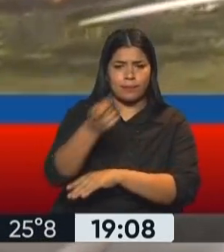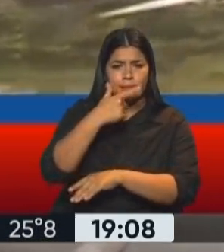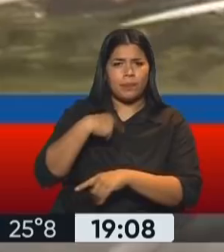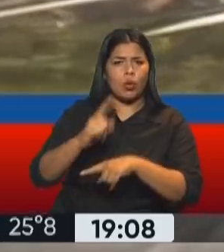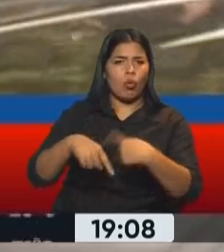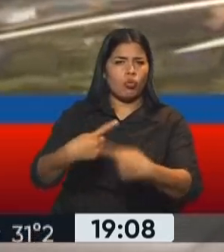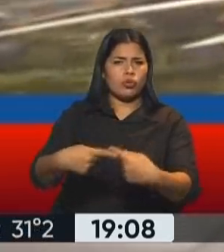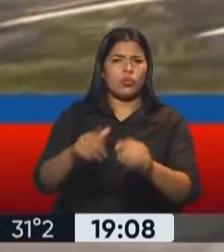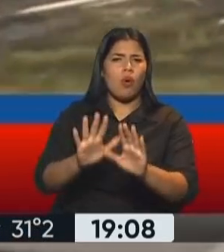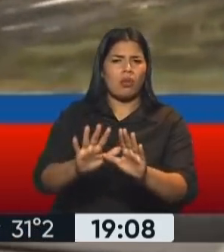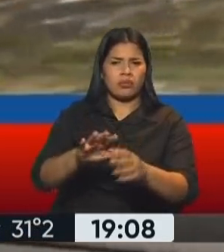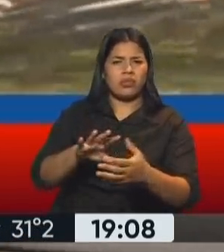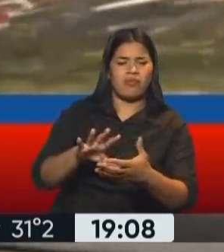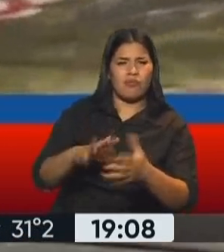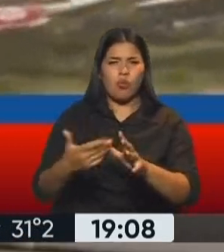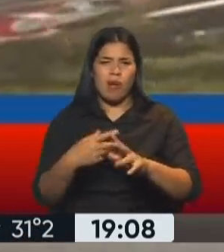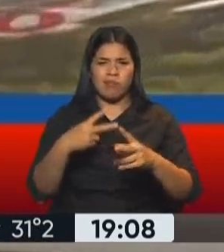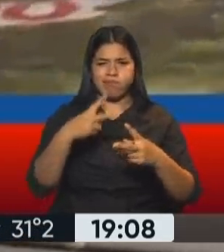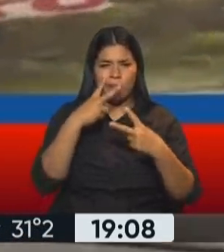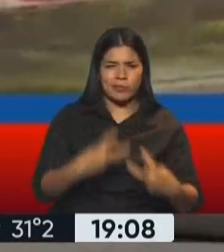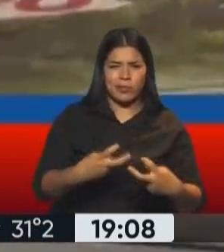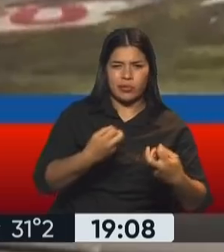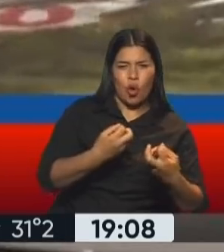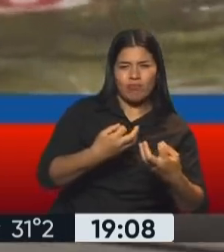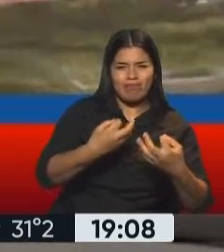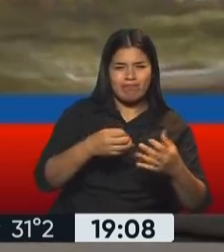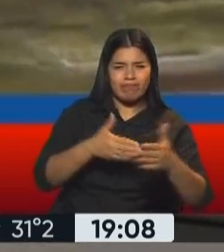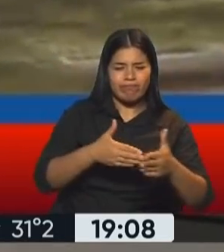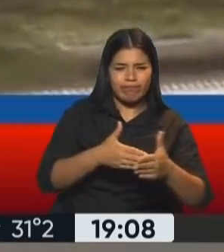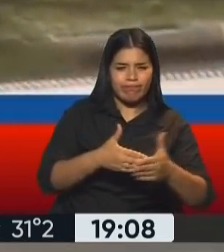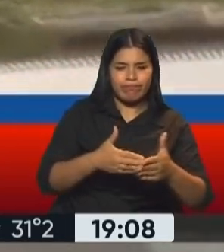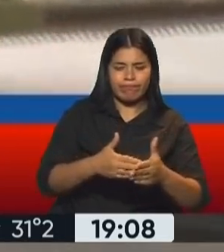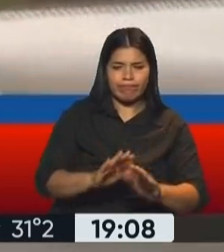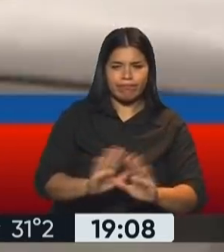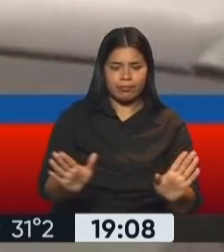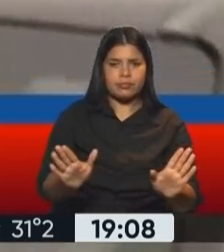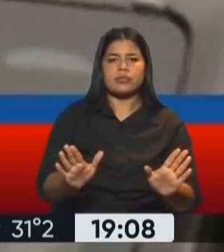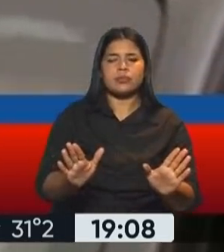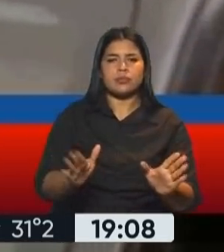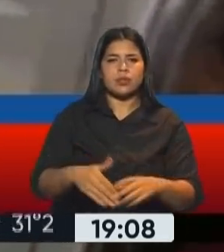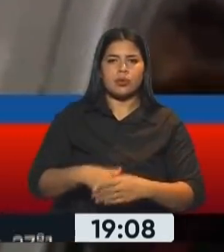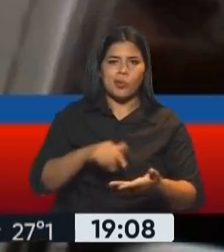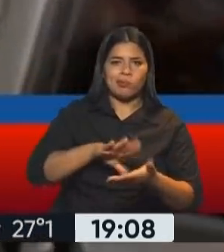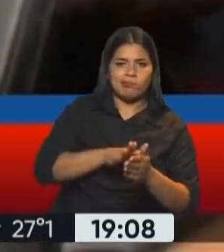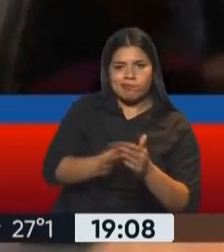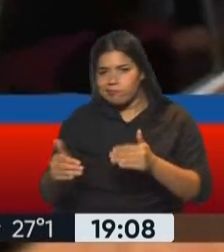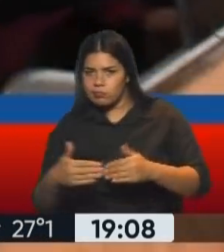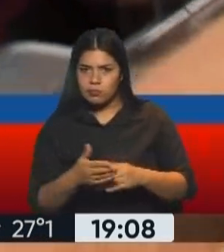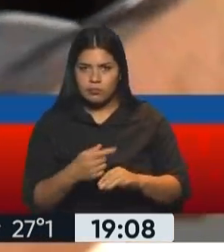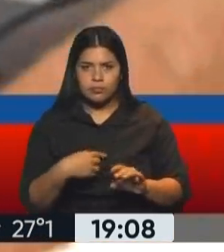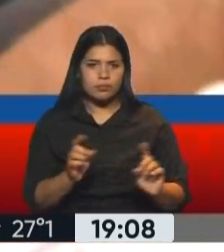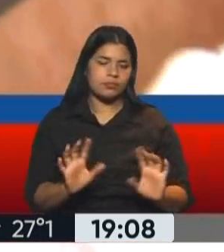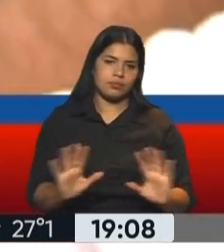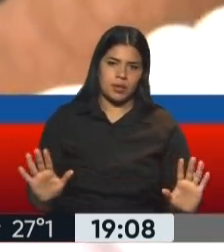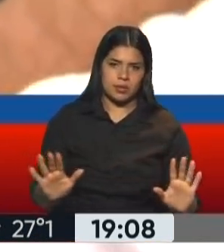estas maniobras de entorpecimiento de la investigación y que eventualmente pueda evadirla. Y a posteriori,